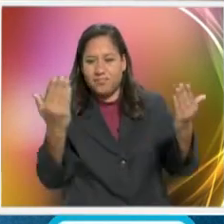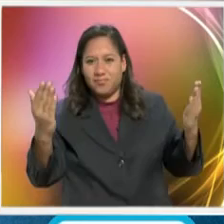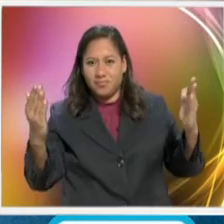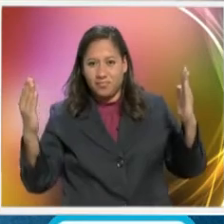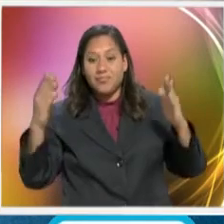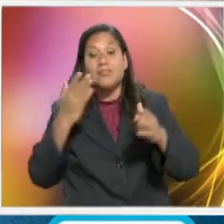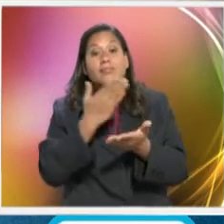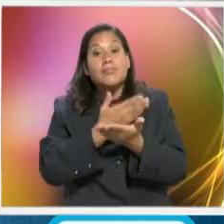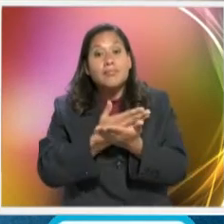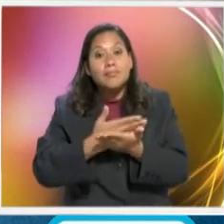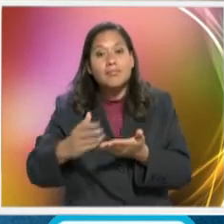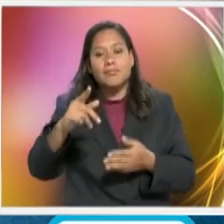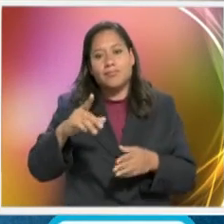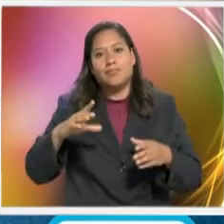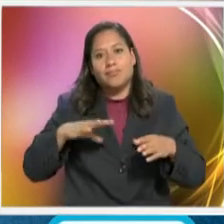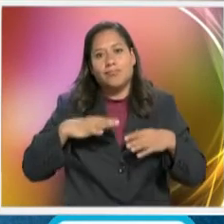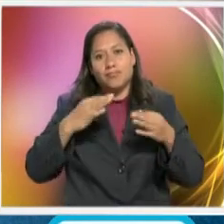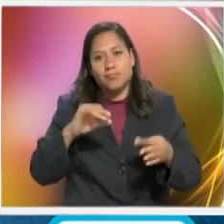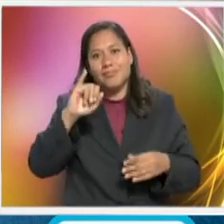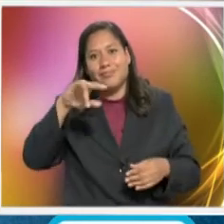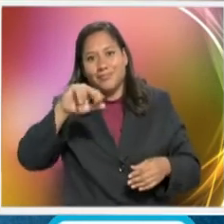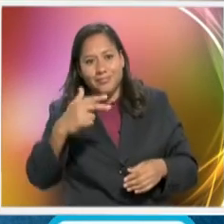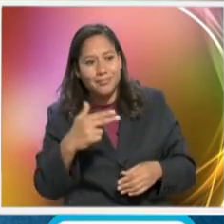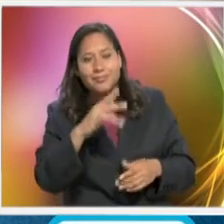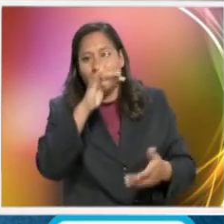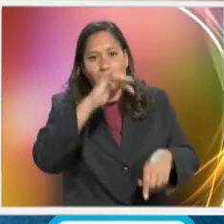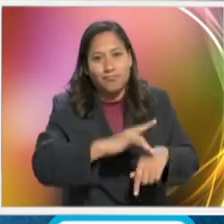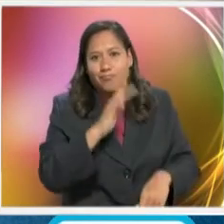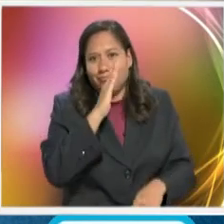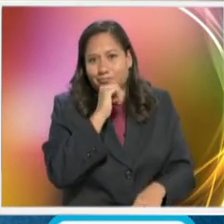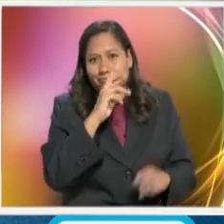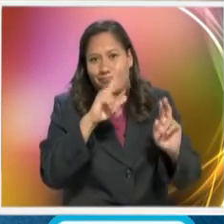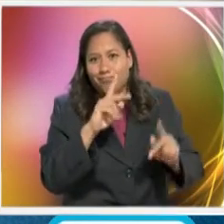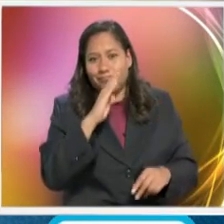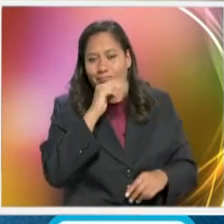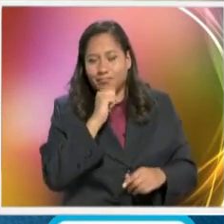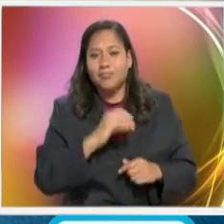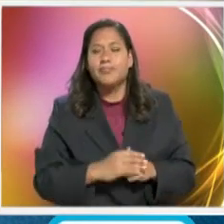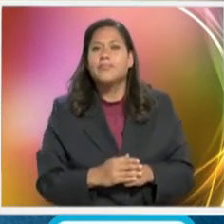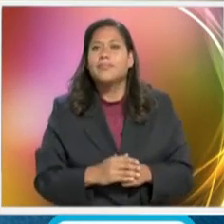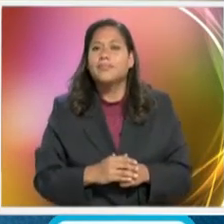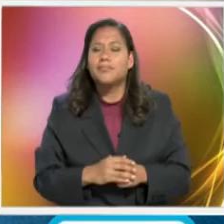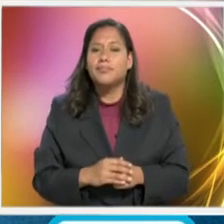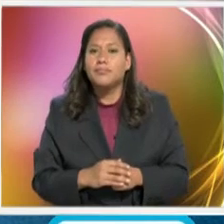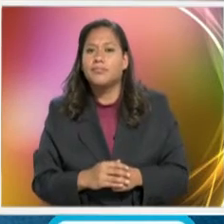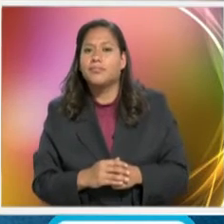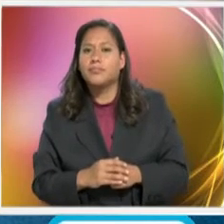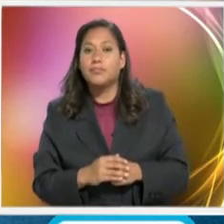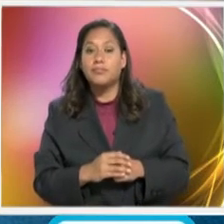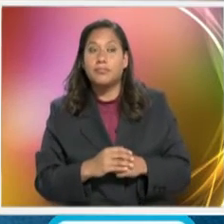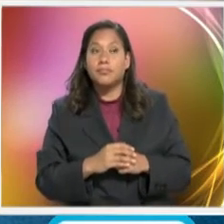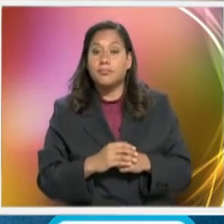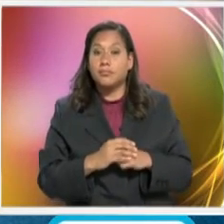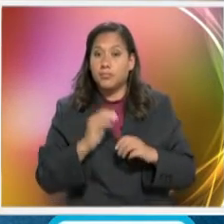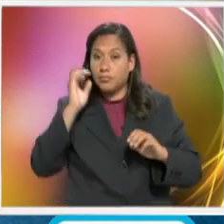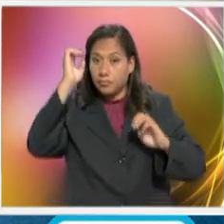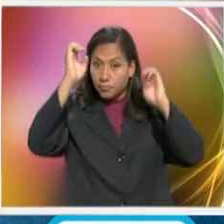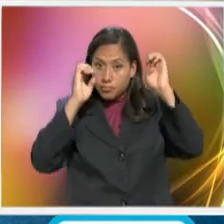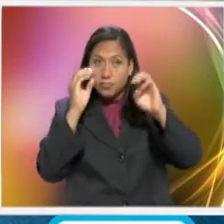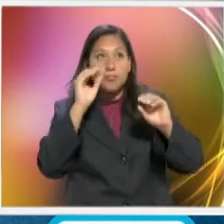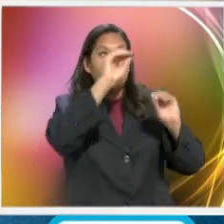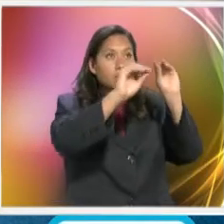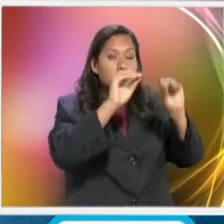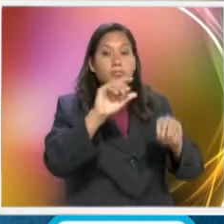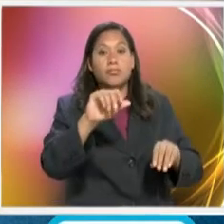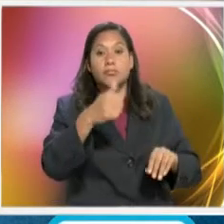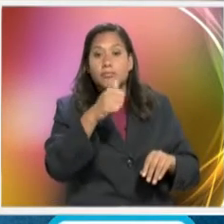patrimonio nacional. Claro, pues está. Esta exposición se montó, como bien lo mencionabas, el 11 de agosto pasado, y va a